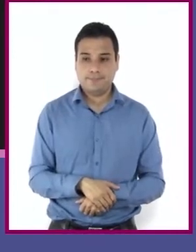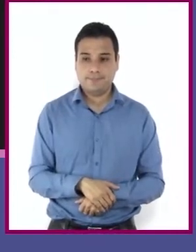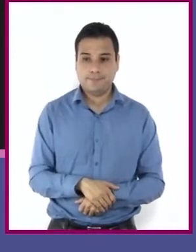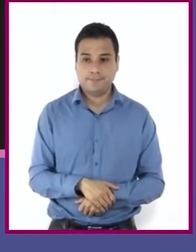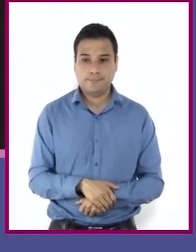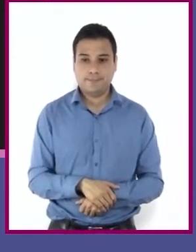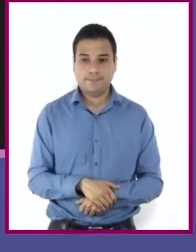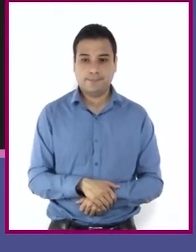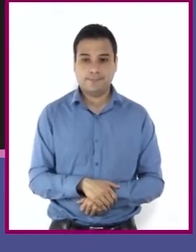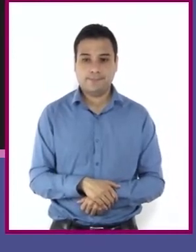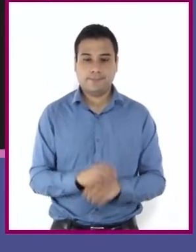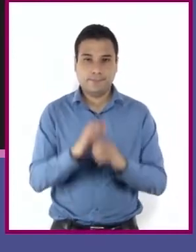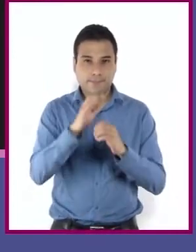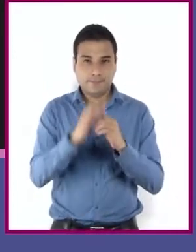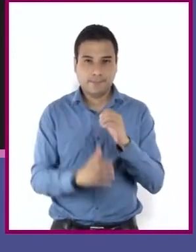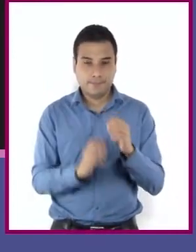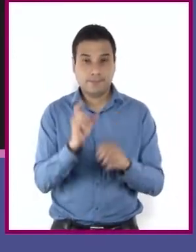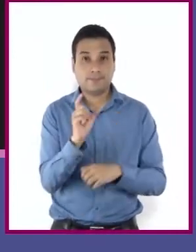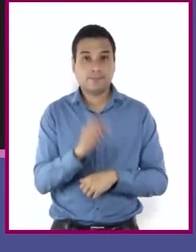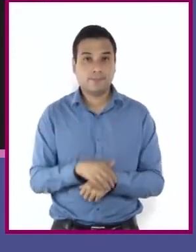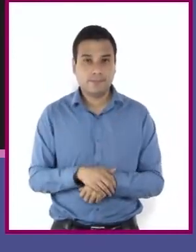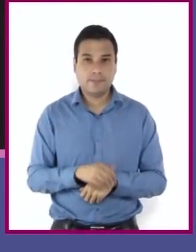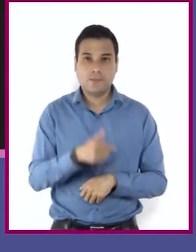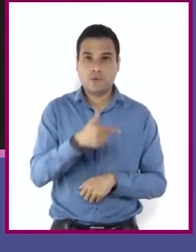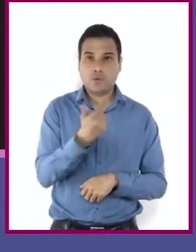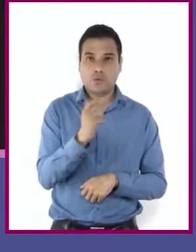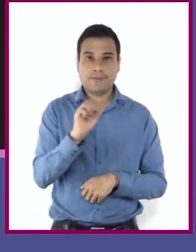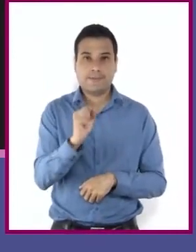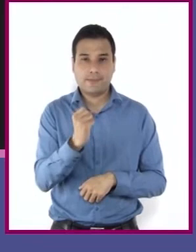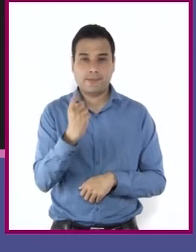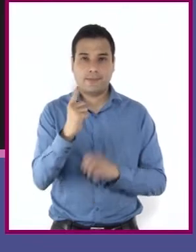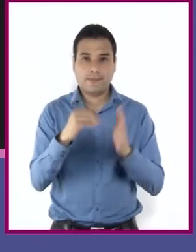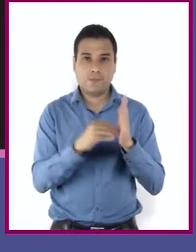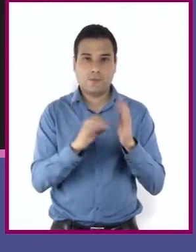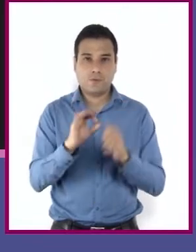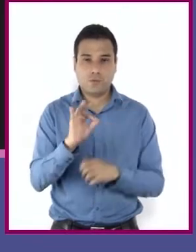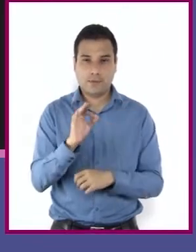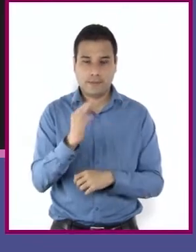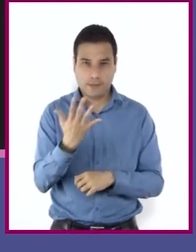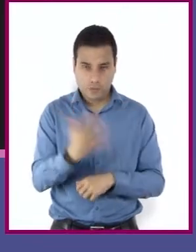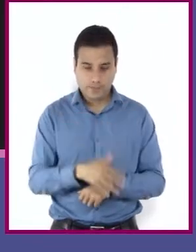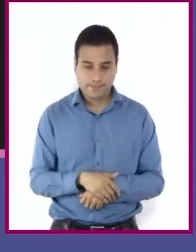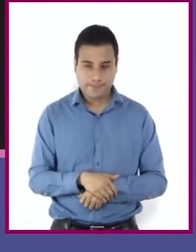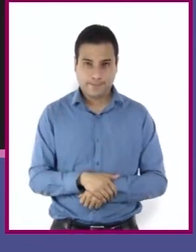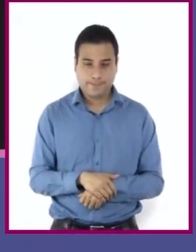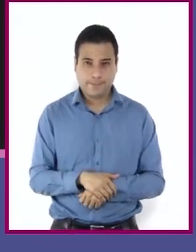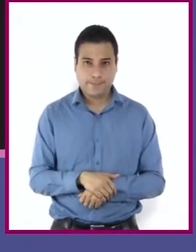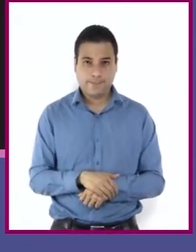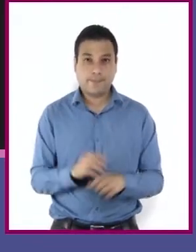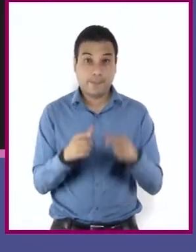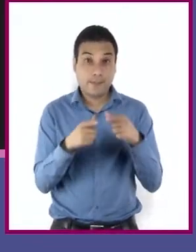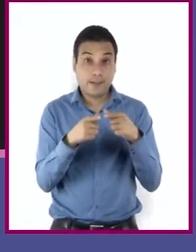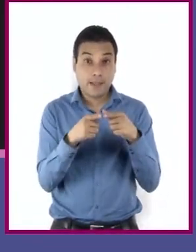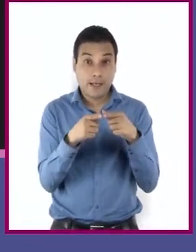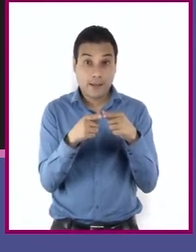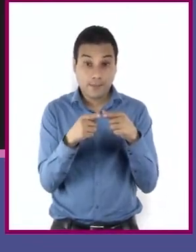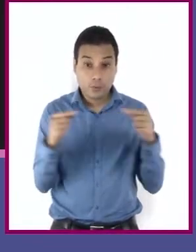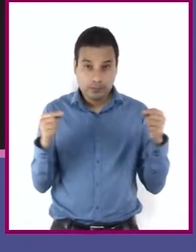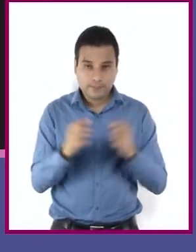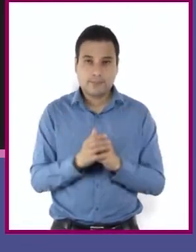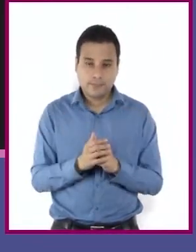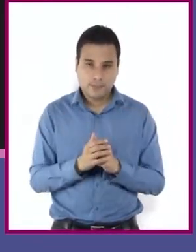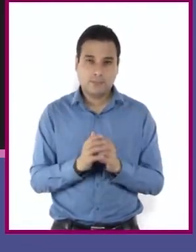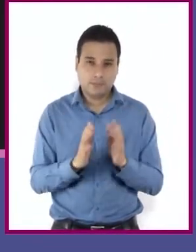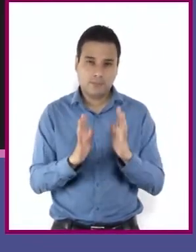¿Cuándo terminó? El 12 de septiembre de 1945, Japón, habiendo acordado